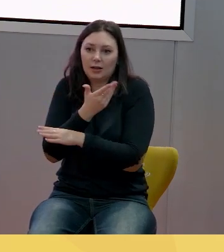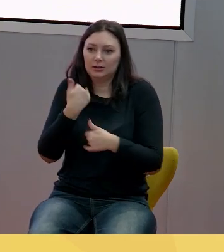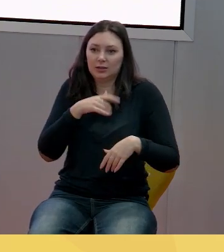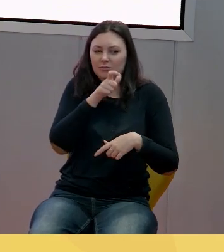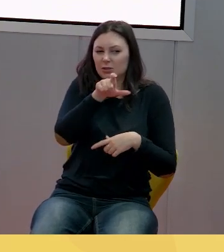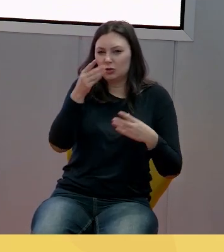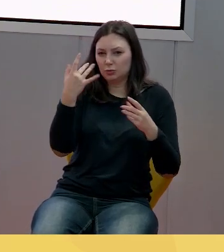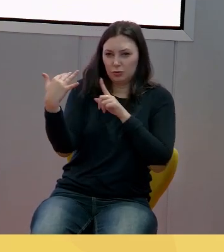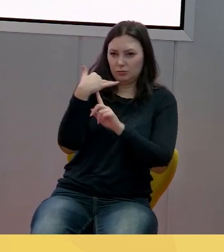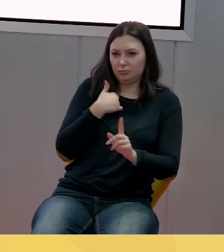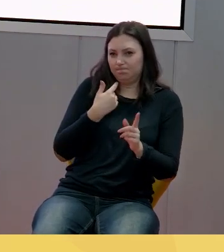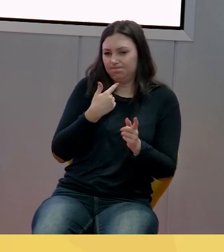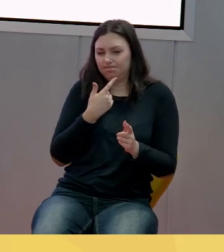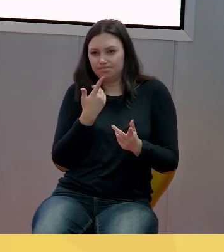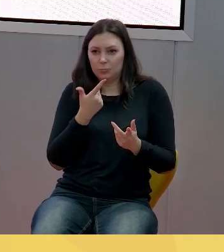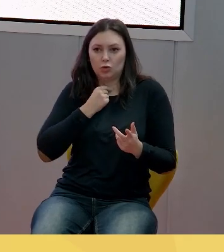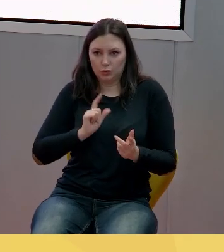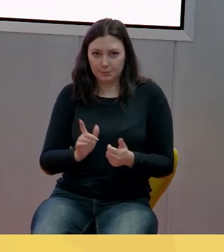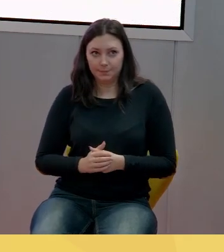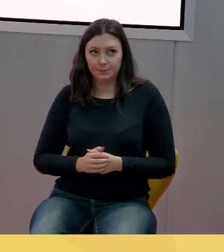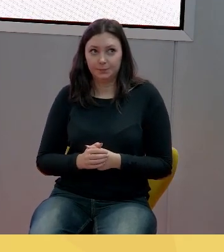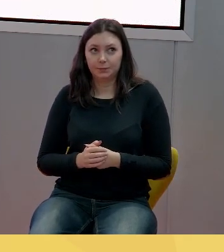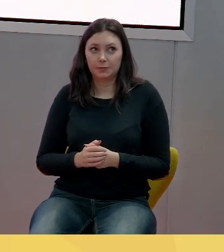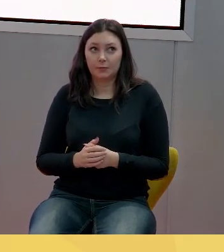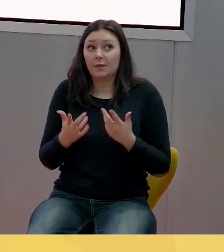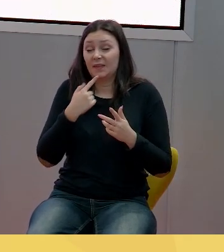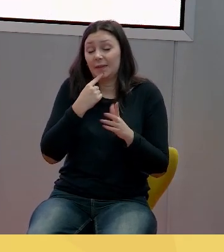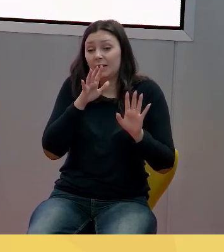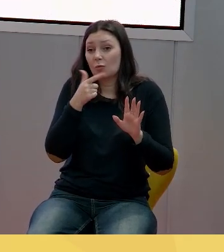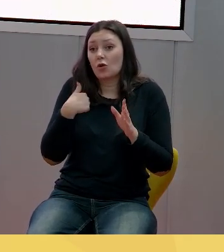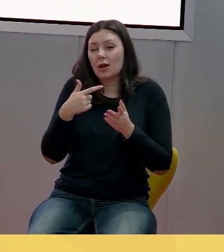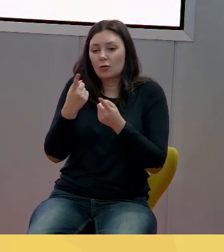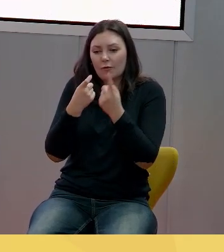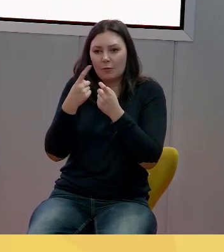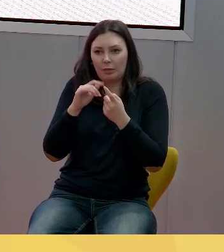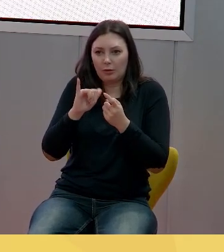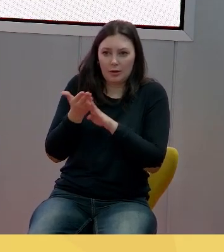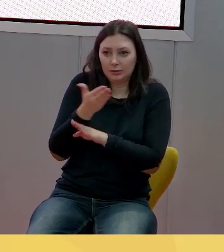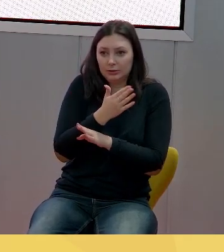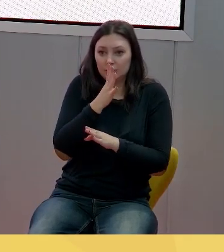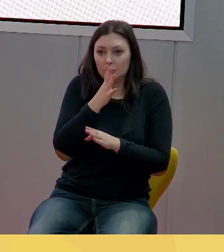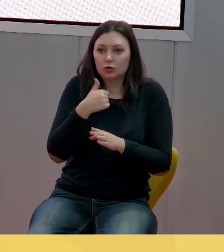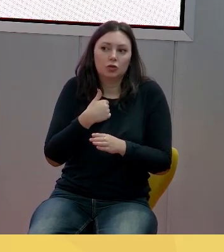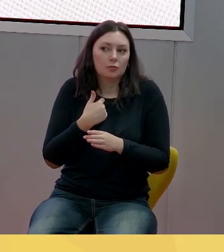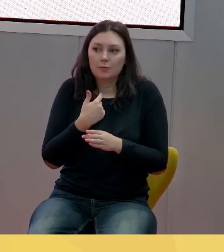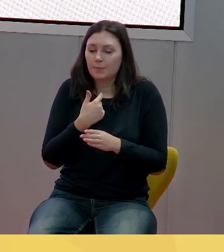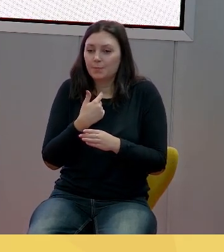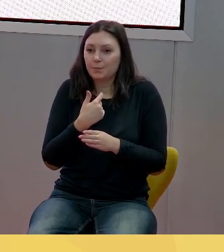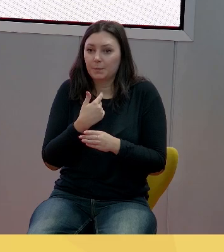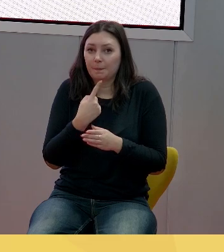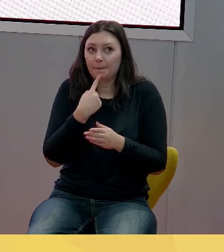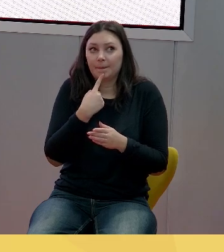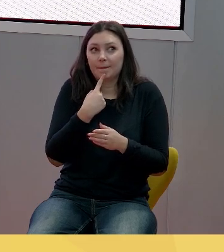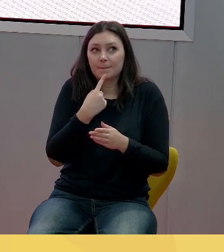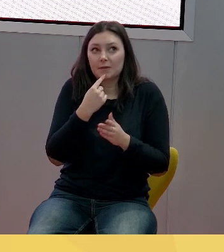al informe con antelación y su resumen era que ignoraron toda la evidencia científica importante porque no se adhería a